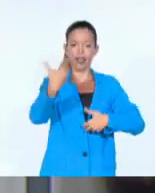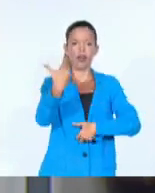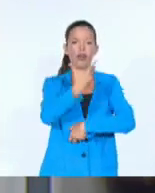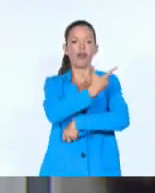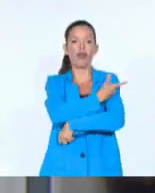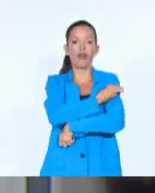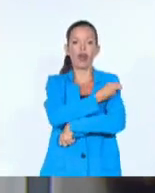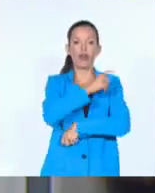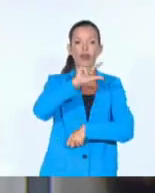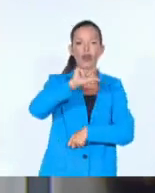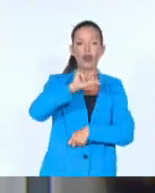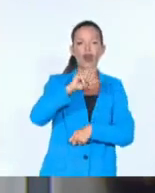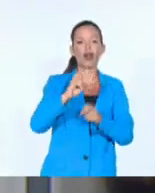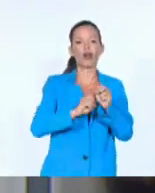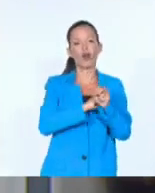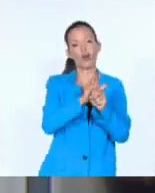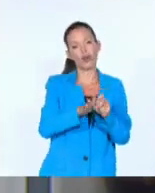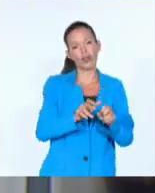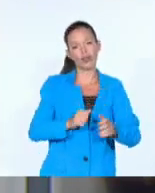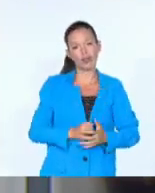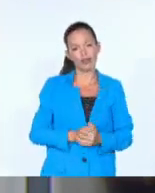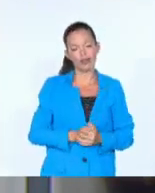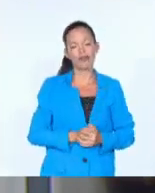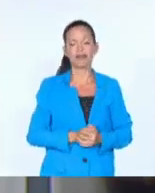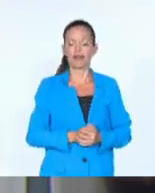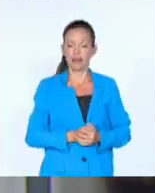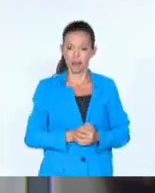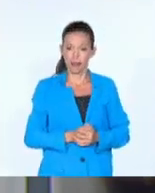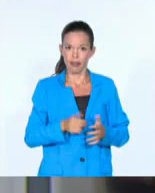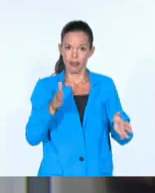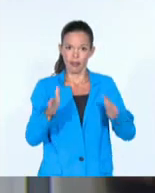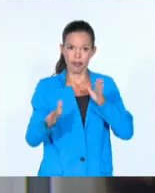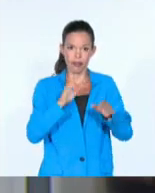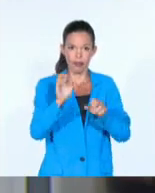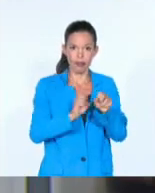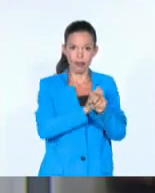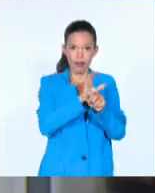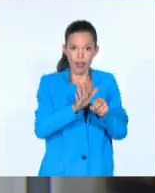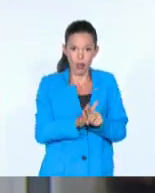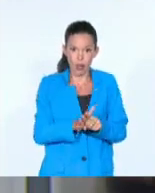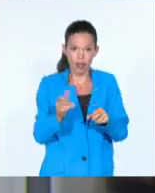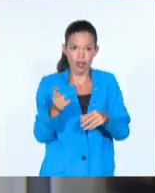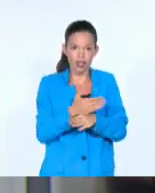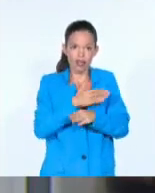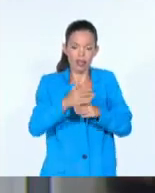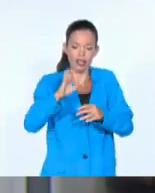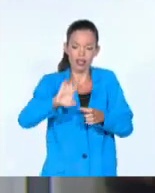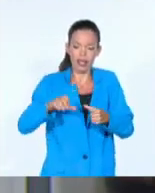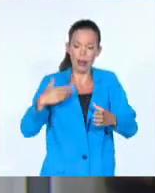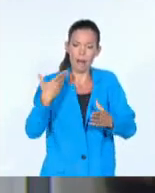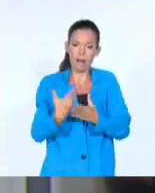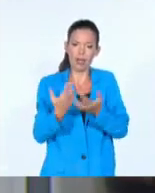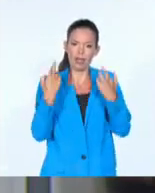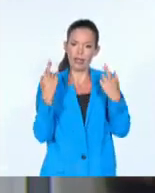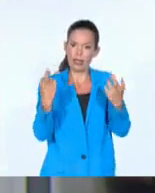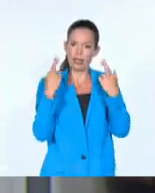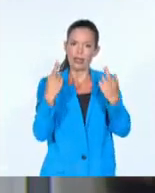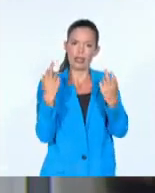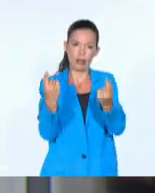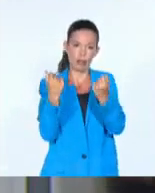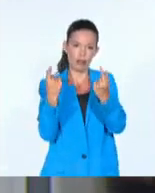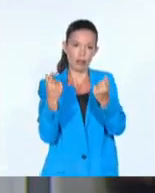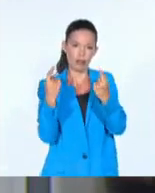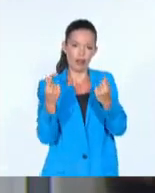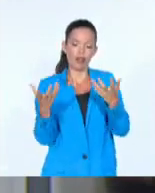mientras en el peor momento de la pandemia las corporaciones transnacionales y los Estados más ricos de occidente acaparaban